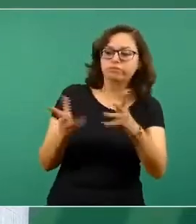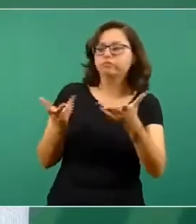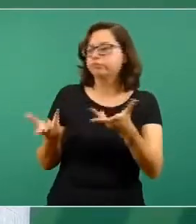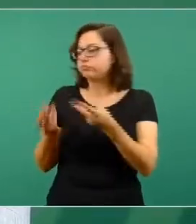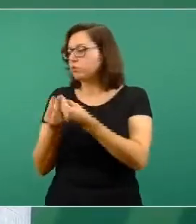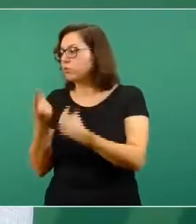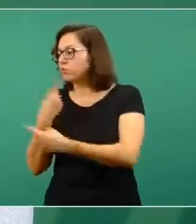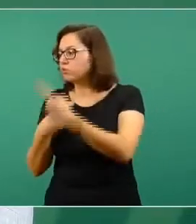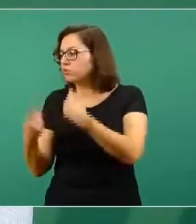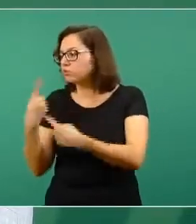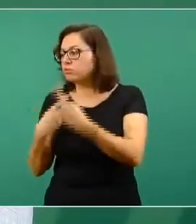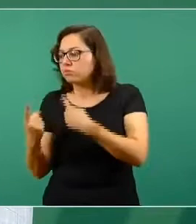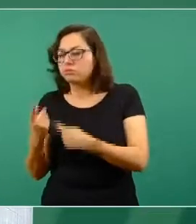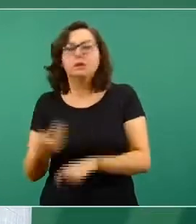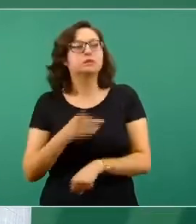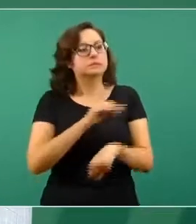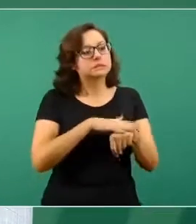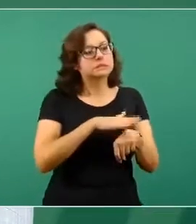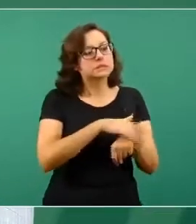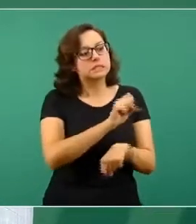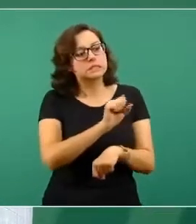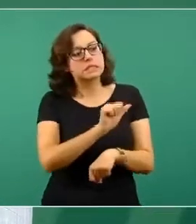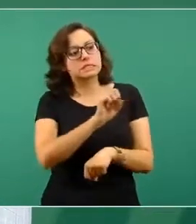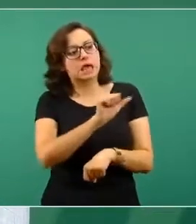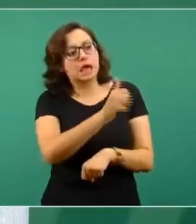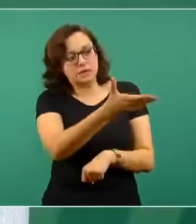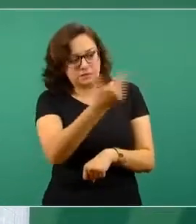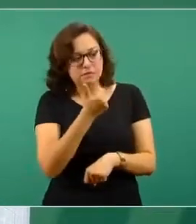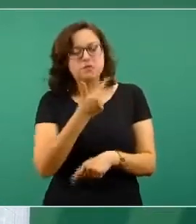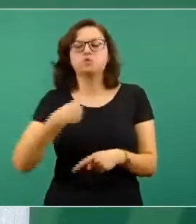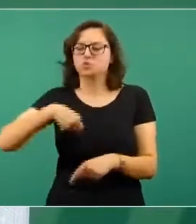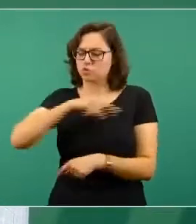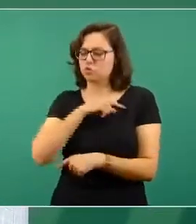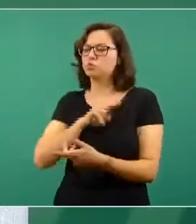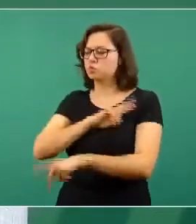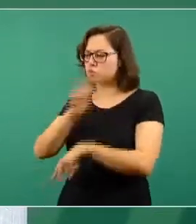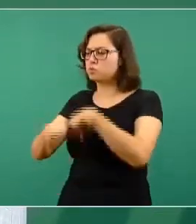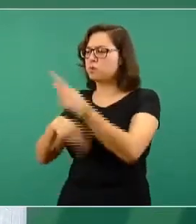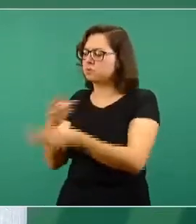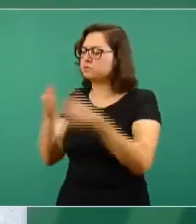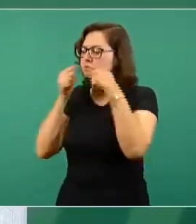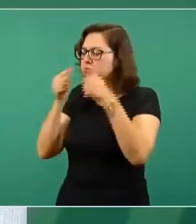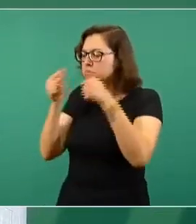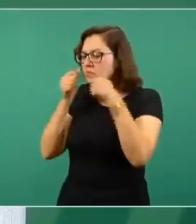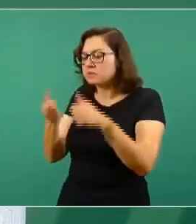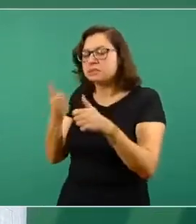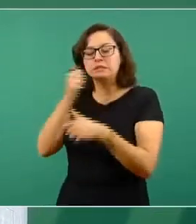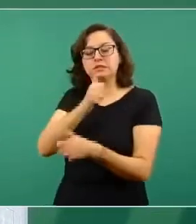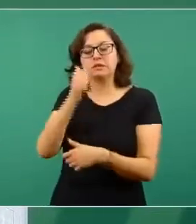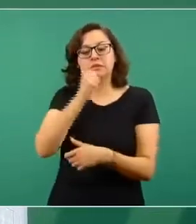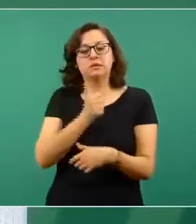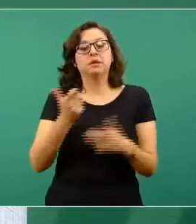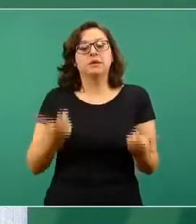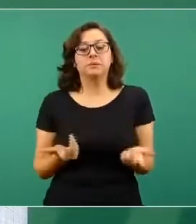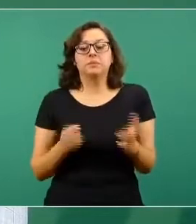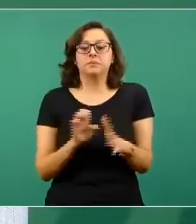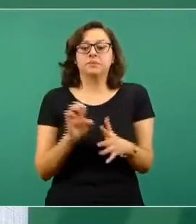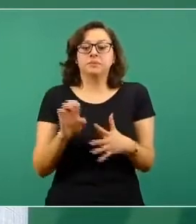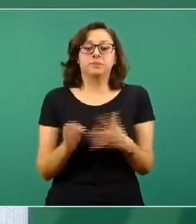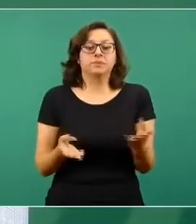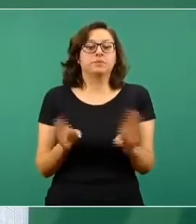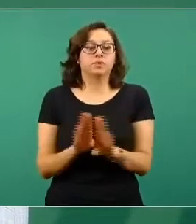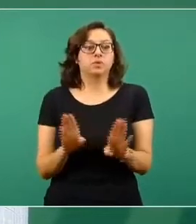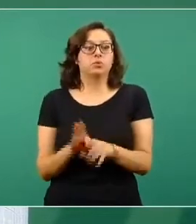país, invitan a la Secretaría de Salud. Personalmente nos ha tocado participar de muchas de estas reuniones. Entonces en el marco